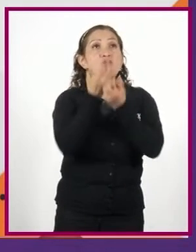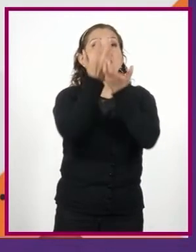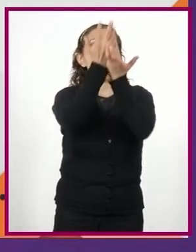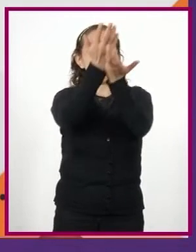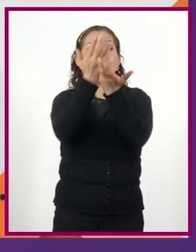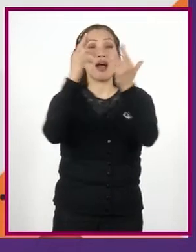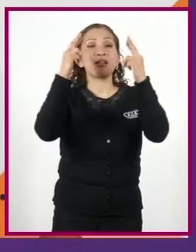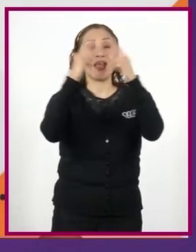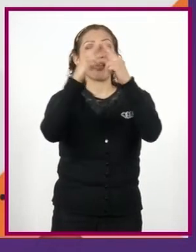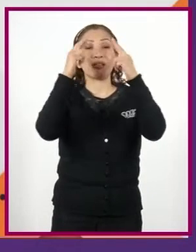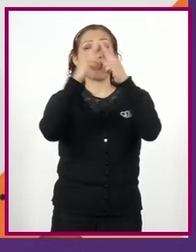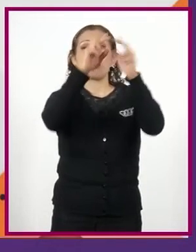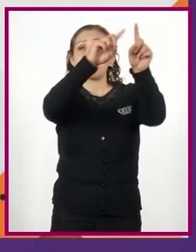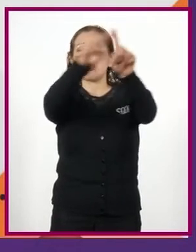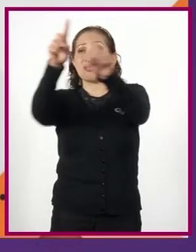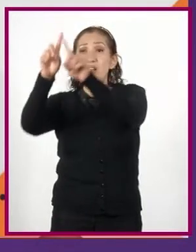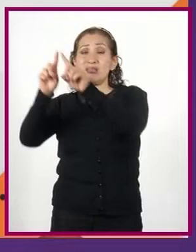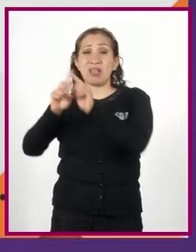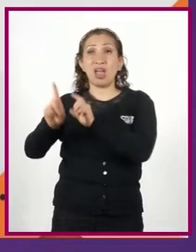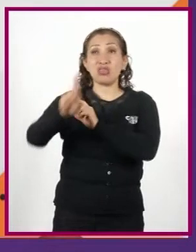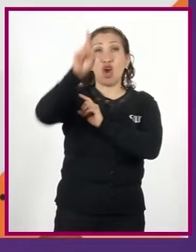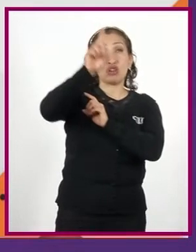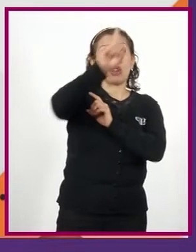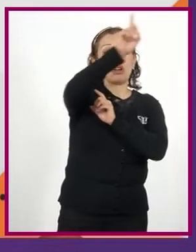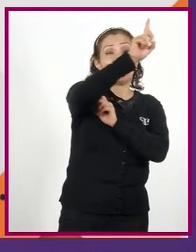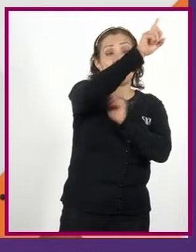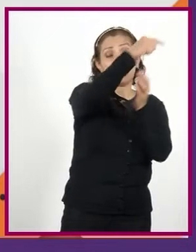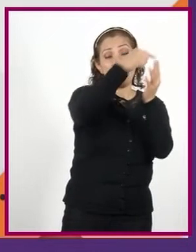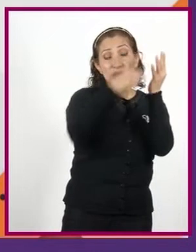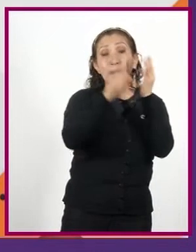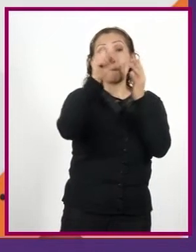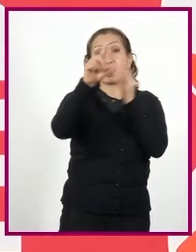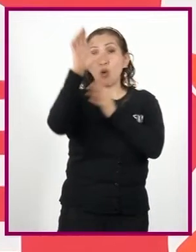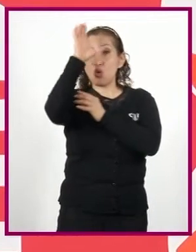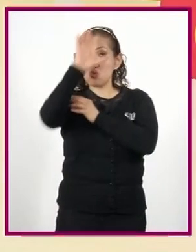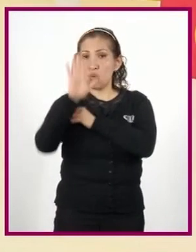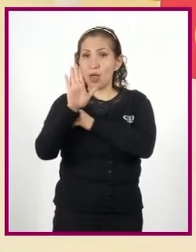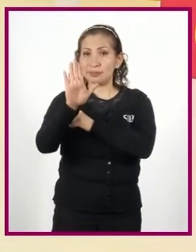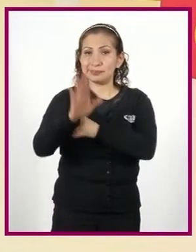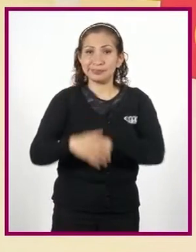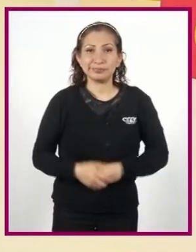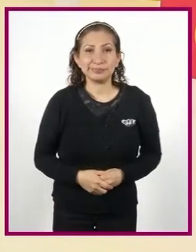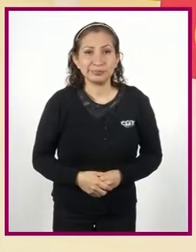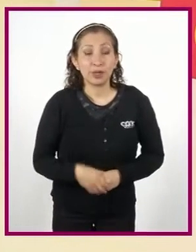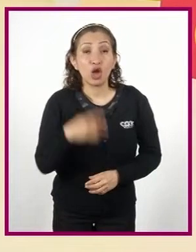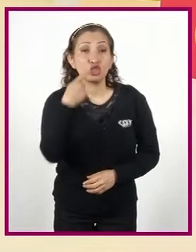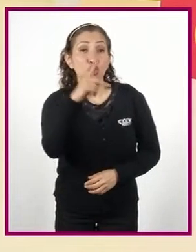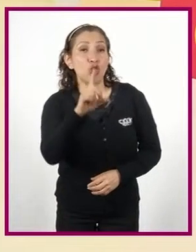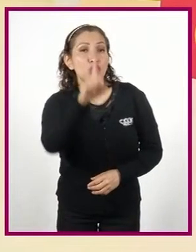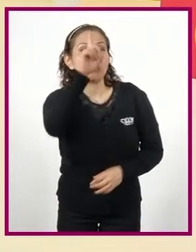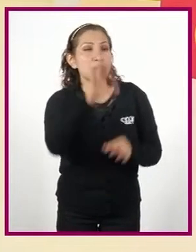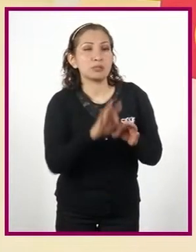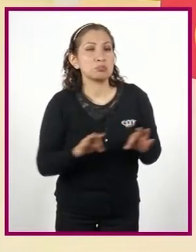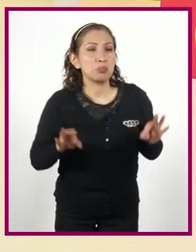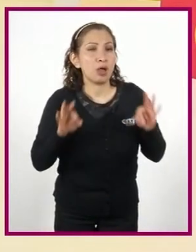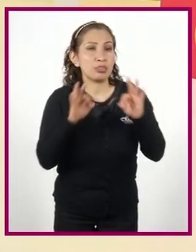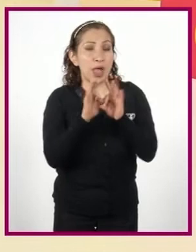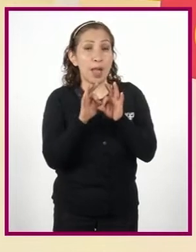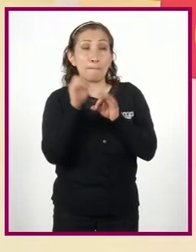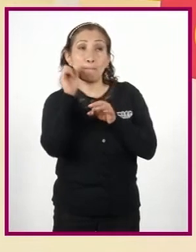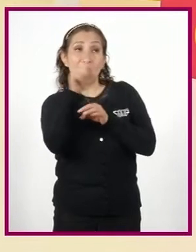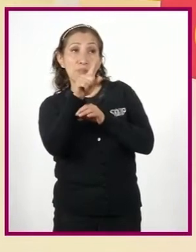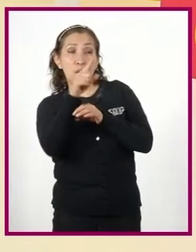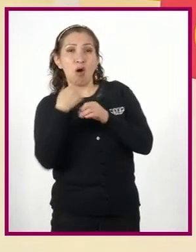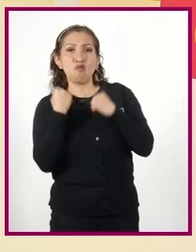politeísta es otro elemento característico del ámbito cultural. Sus dioses principales eran las